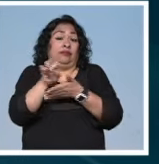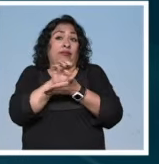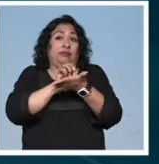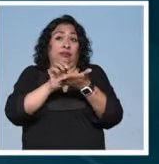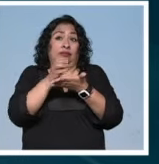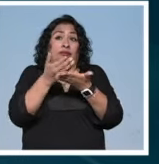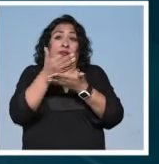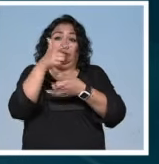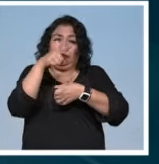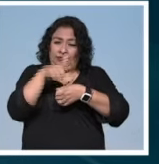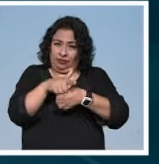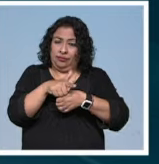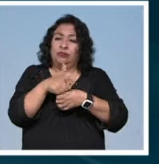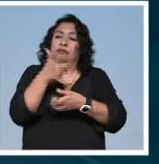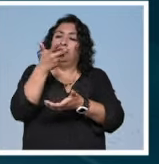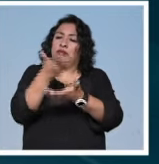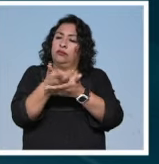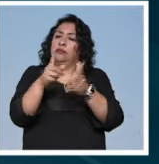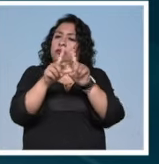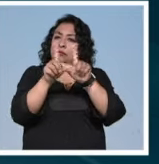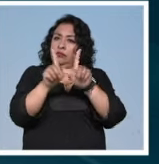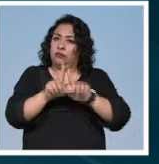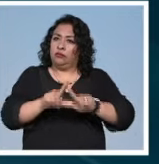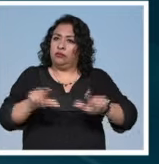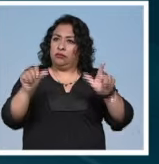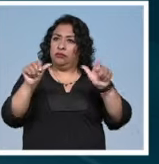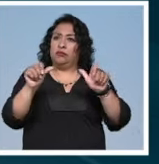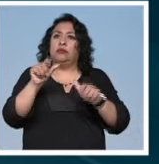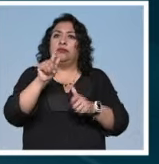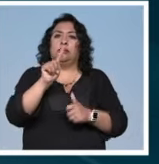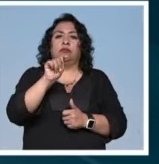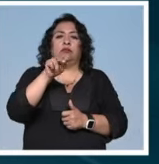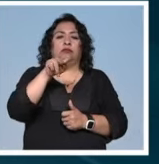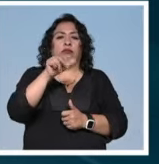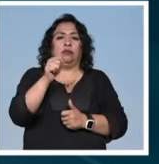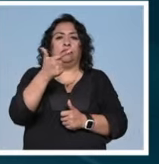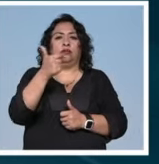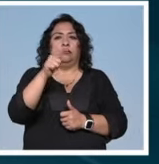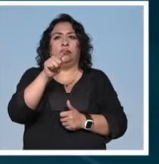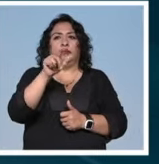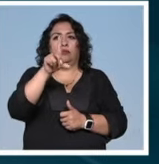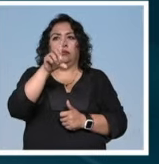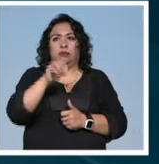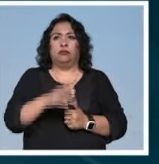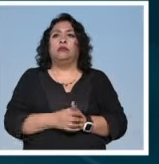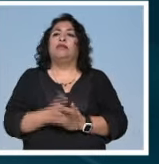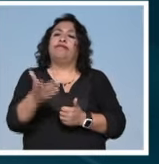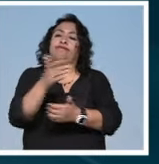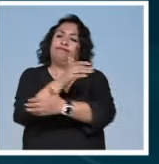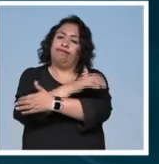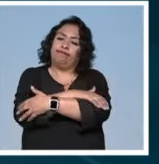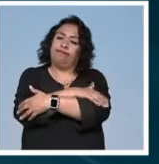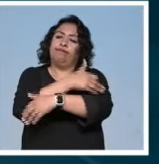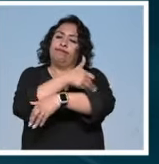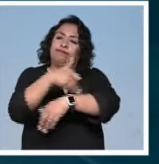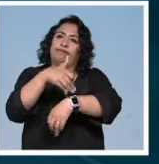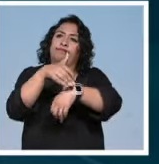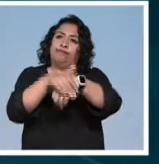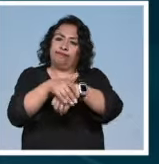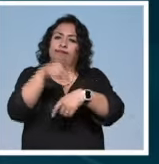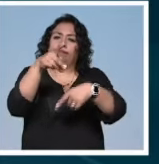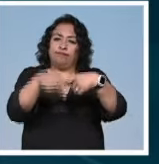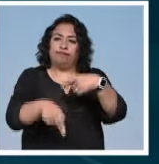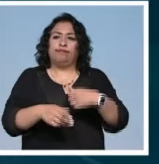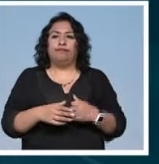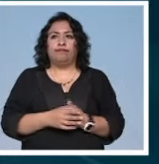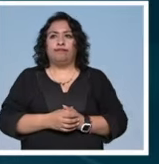escénico nacional. Descanse en paz, Tina Galindo. Un abrazo a sus familiares, amigos. Vamos a la